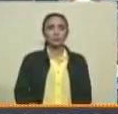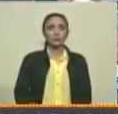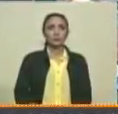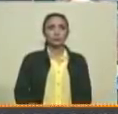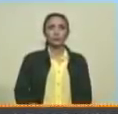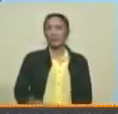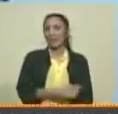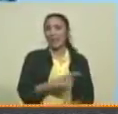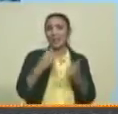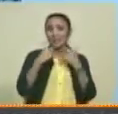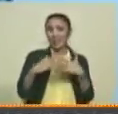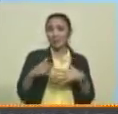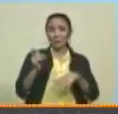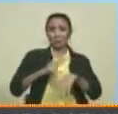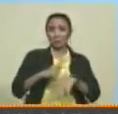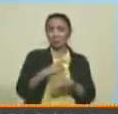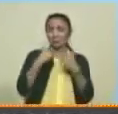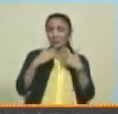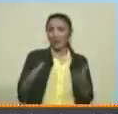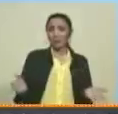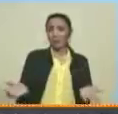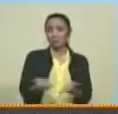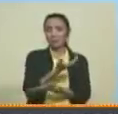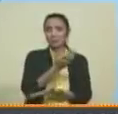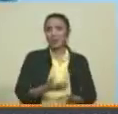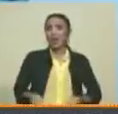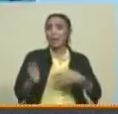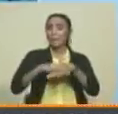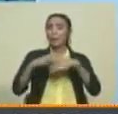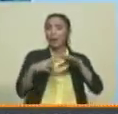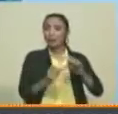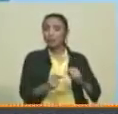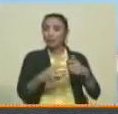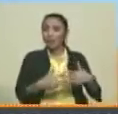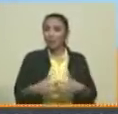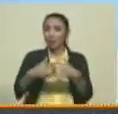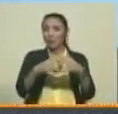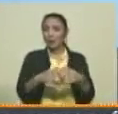Una perdedera de tiempo, producto de la obsesión imperialista.